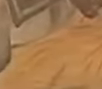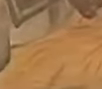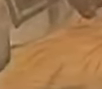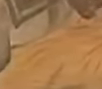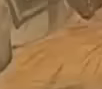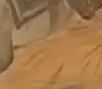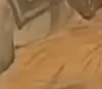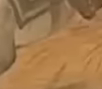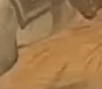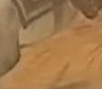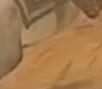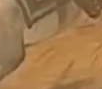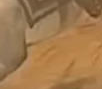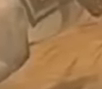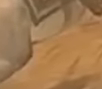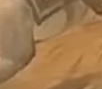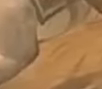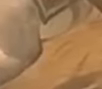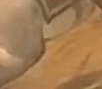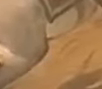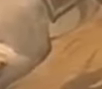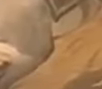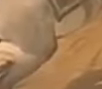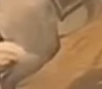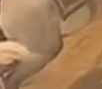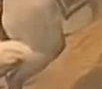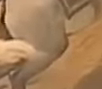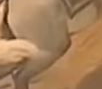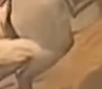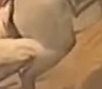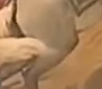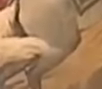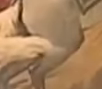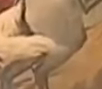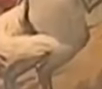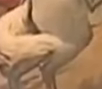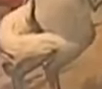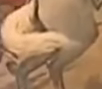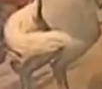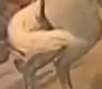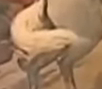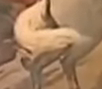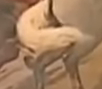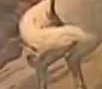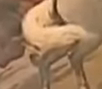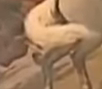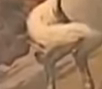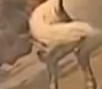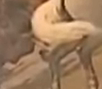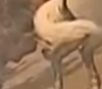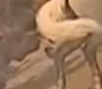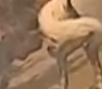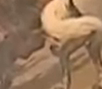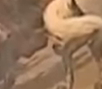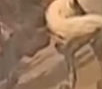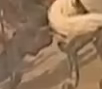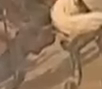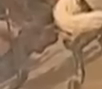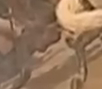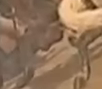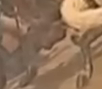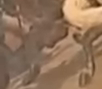nacional, y vemos que 10 millones de personas salieron a las calles el 3 de diciembre justamente para defender